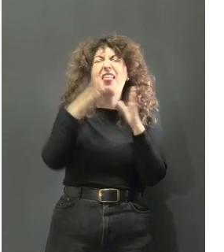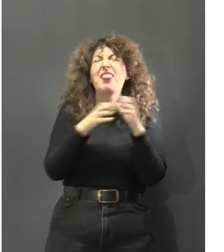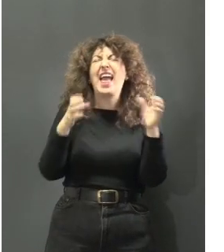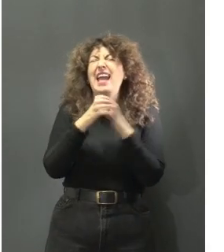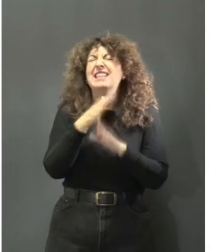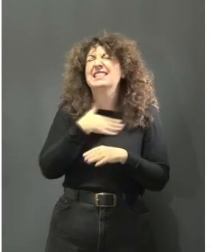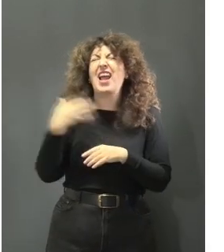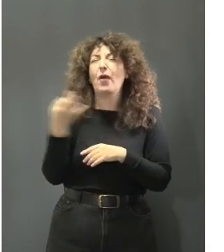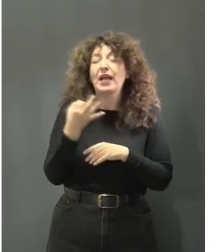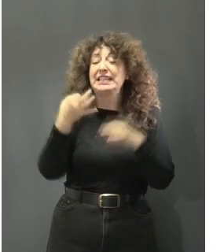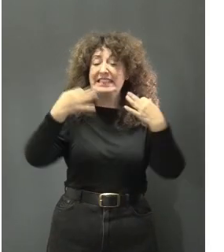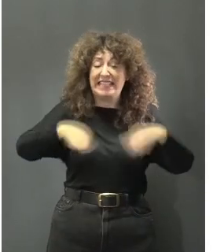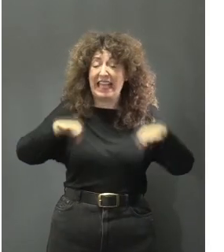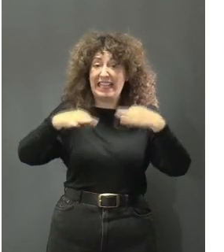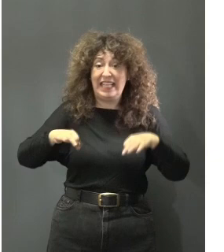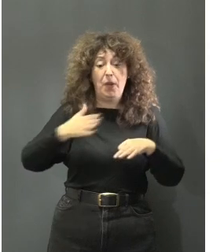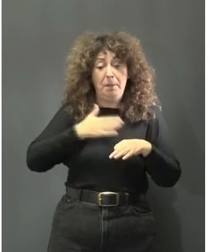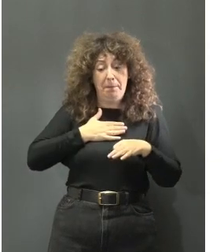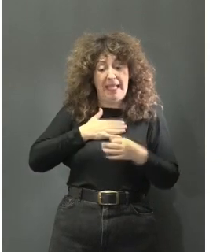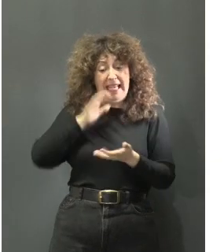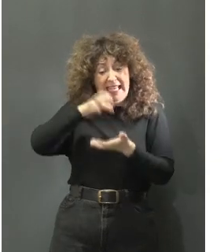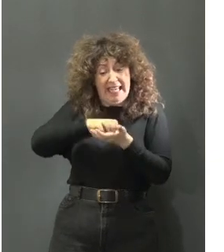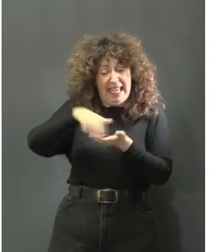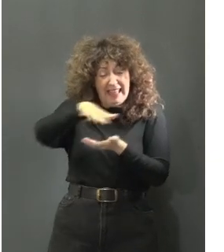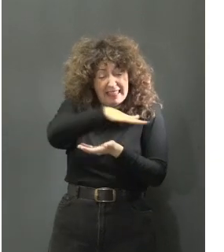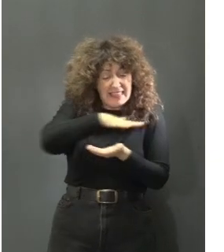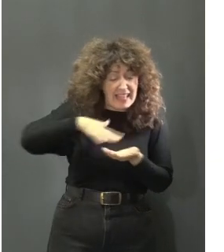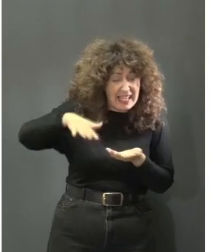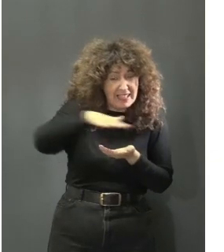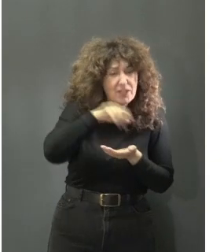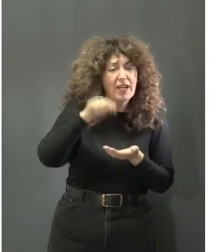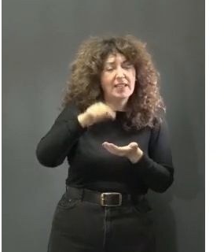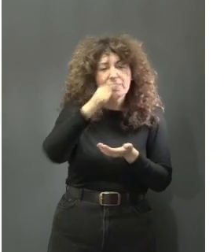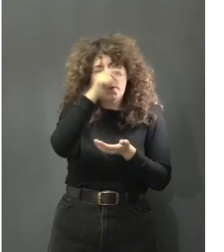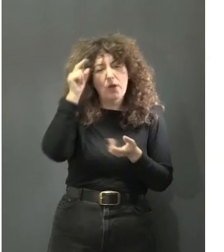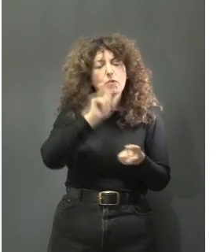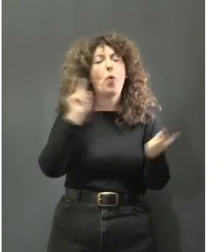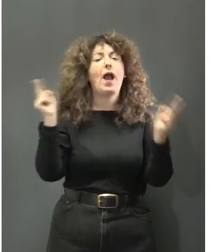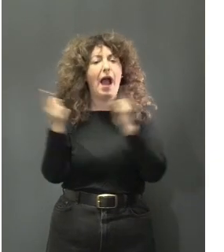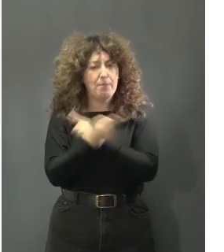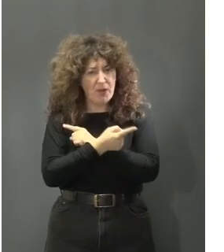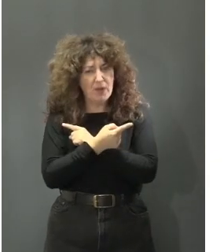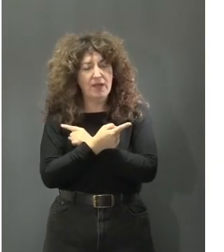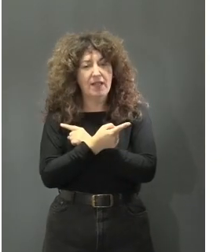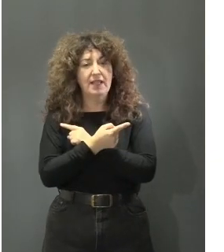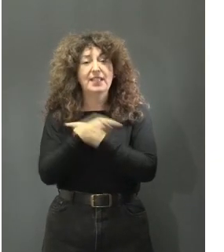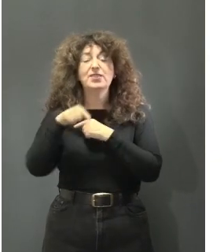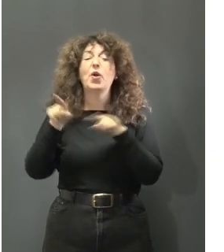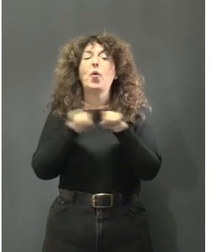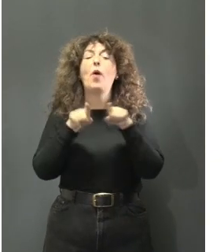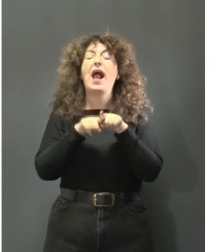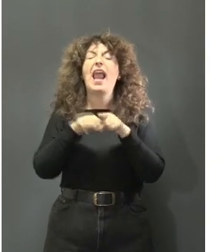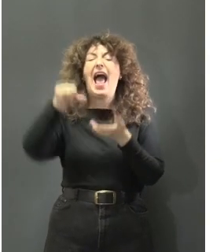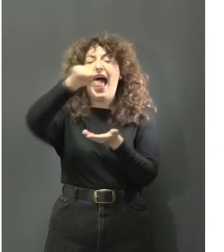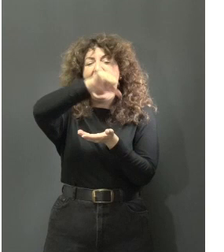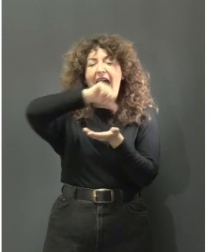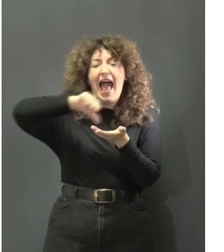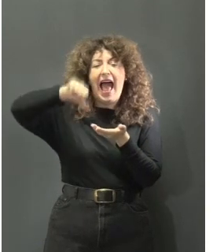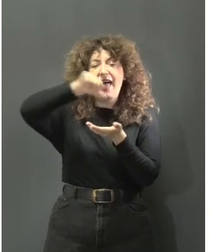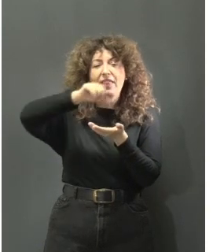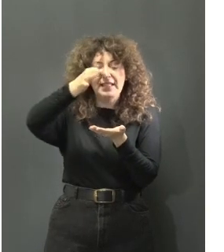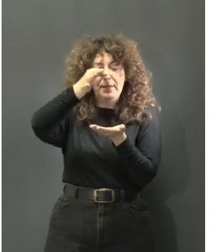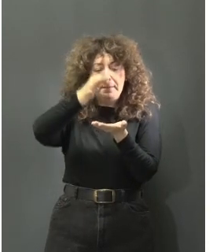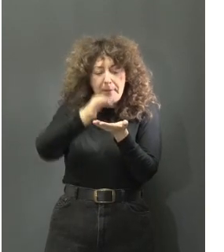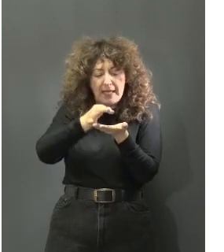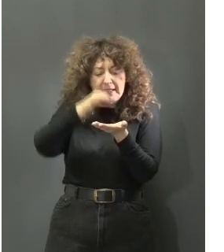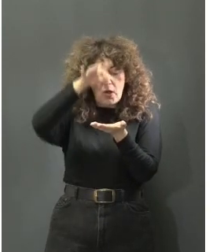a ver si en nuestro centro esto es un cambio que me parece positivo, esto es como una mancha de aceite, es decir, que cae la gota, quizá